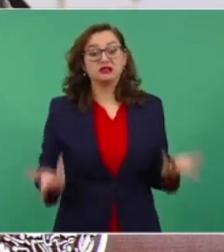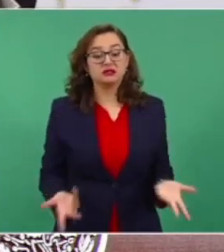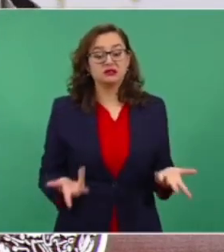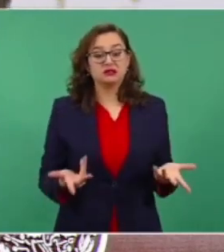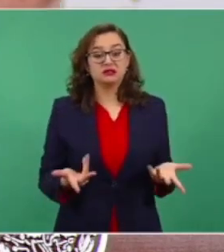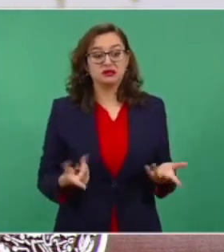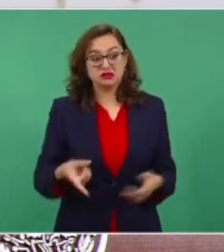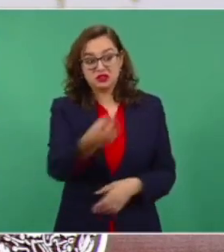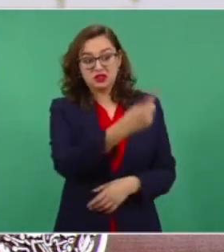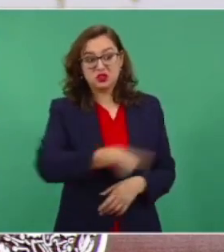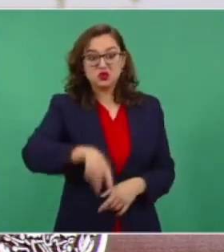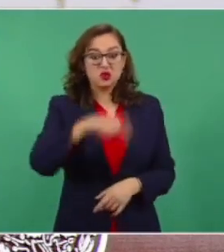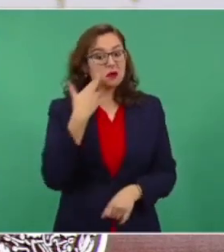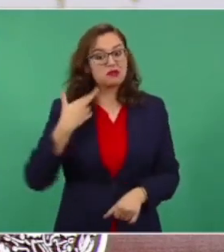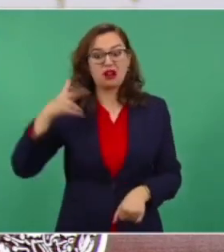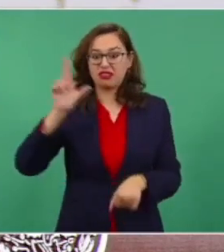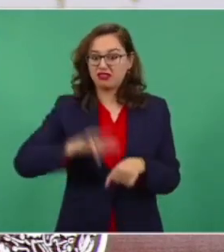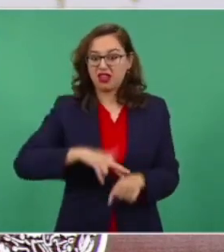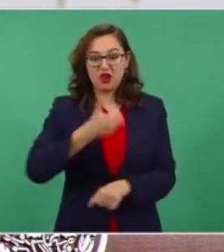pandillas de rufianes,